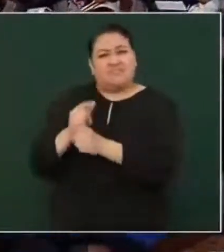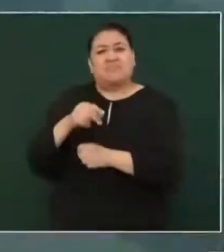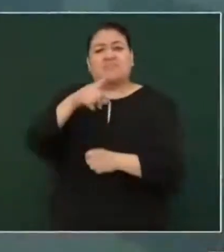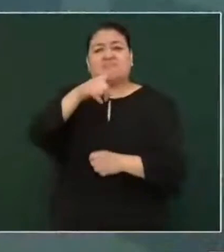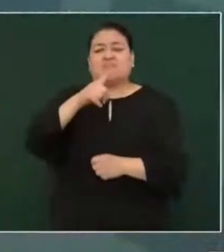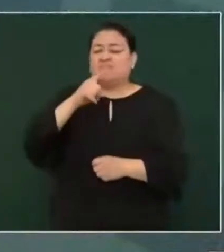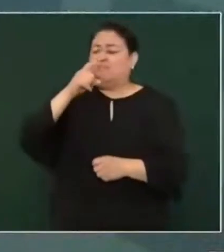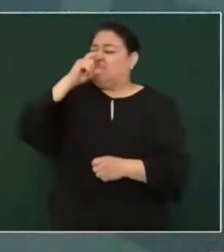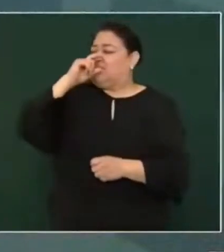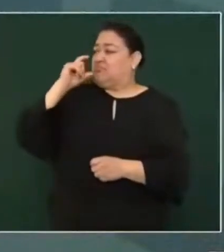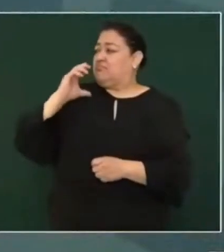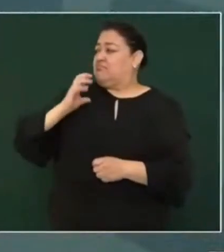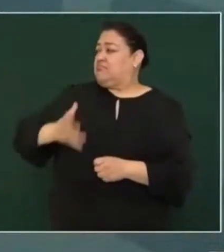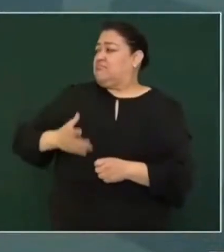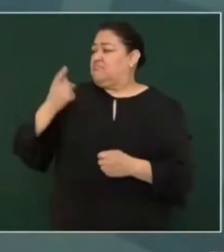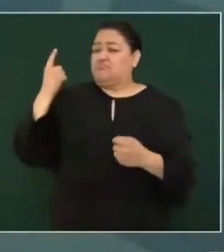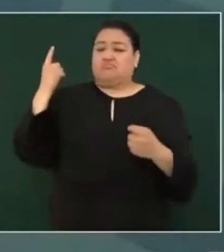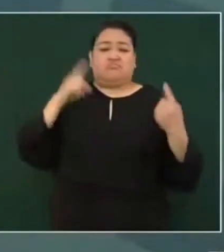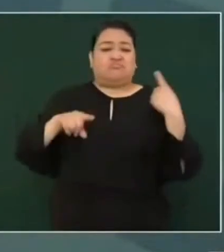prepotencia, y